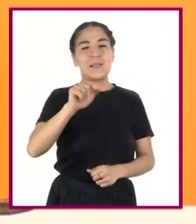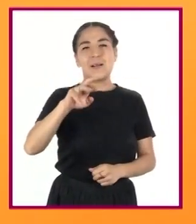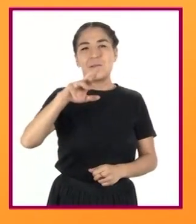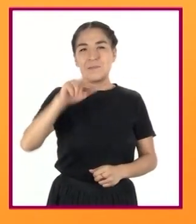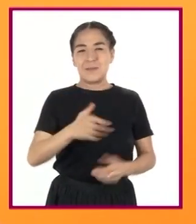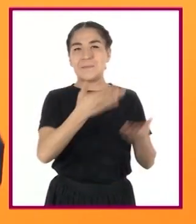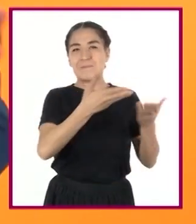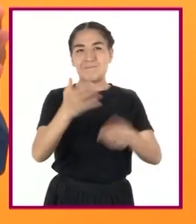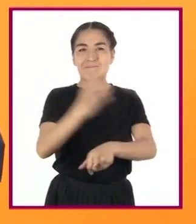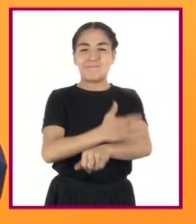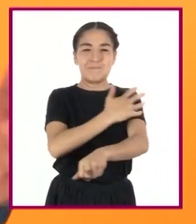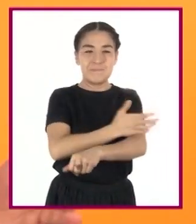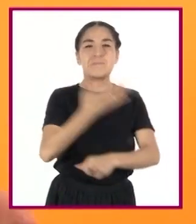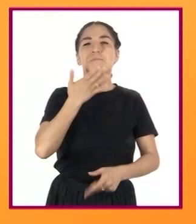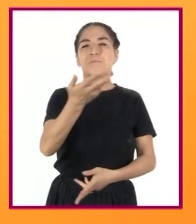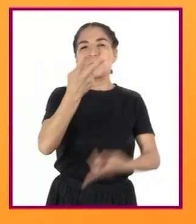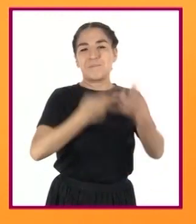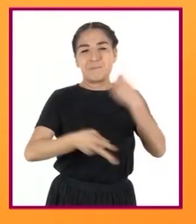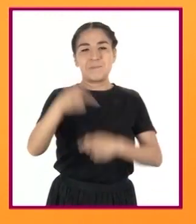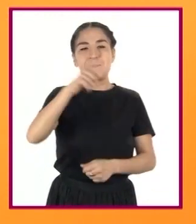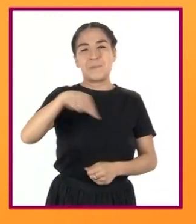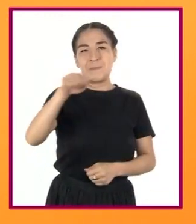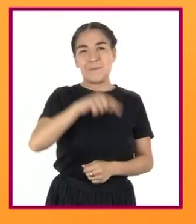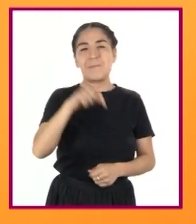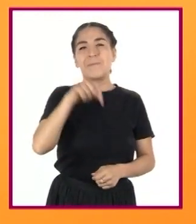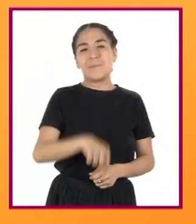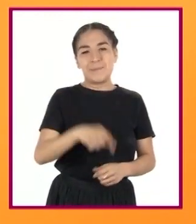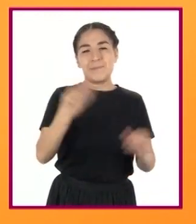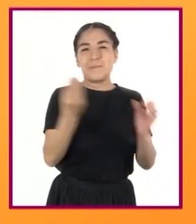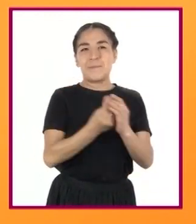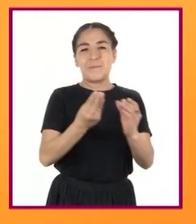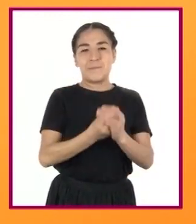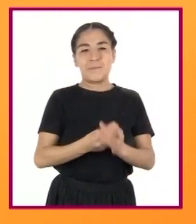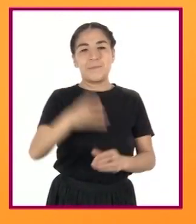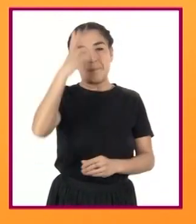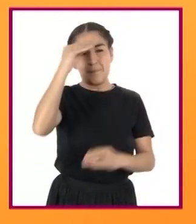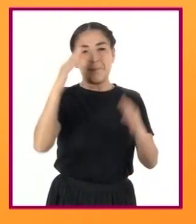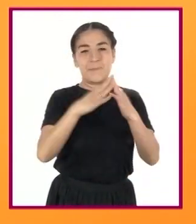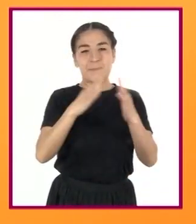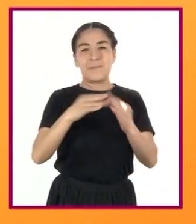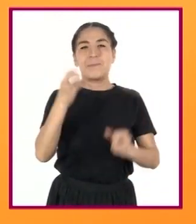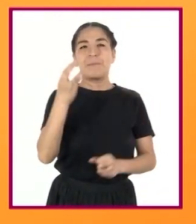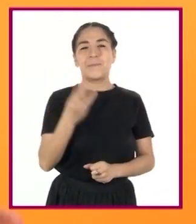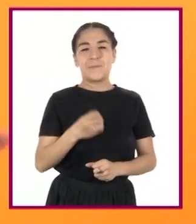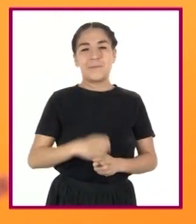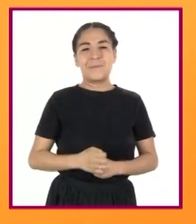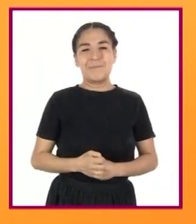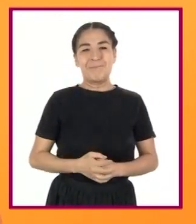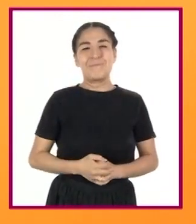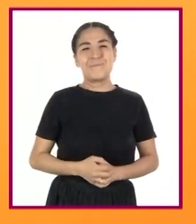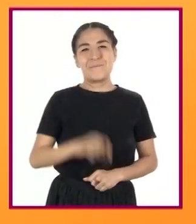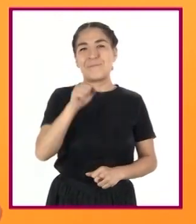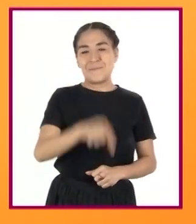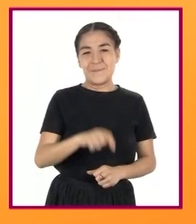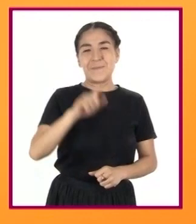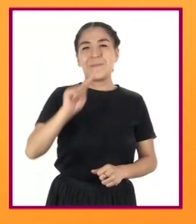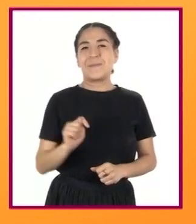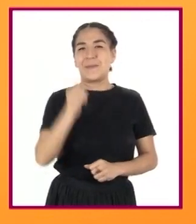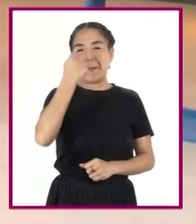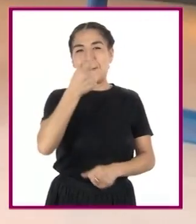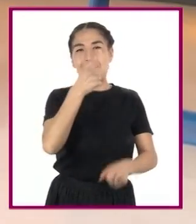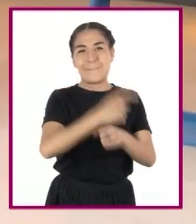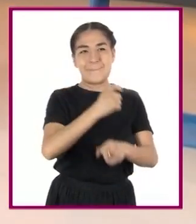Cárdenas. Sean bienvenidos y bienvenidas a una sesión de Aprende en Casa de la asignatura de Tecnología de primer